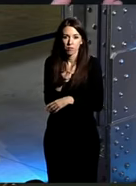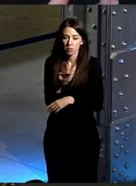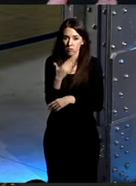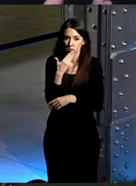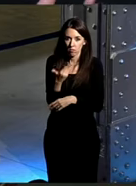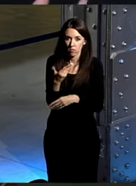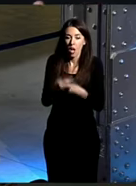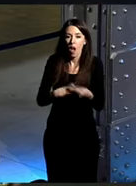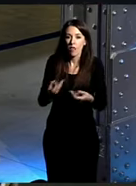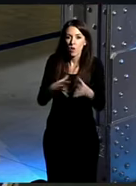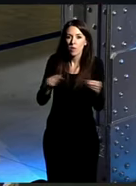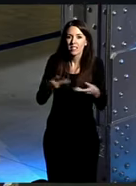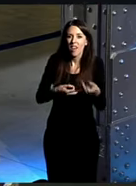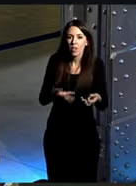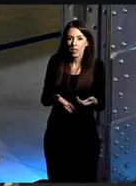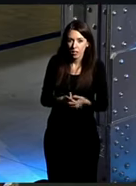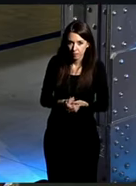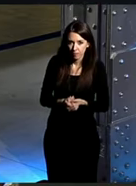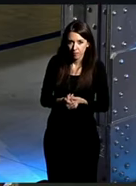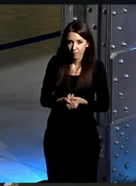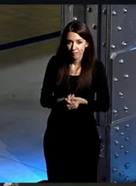la universidad, ¿qué va a hacer? La universidad